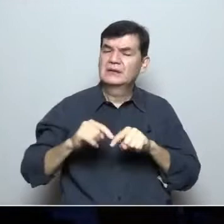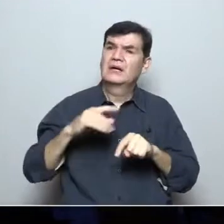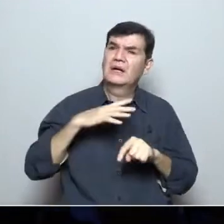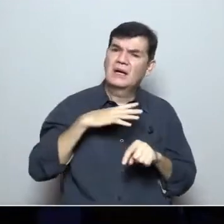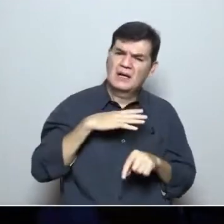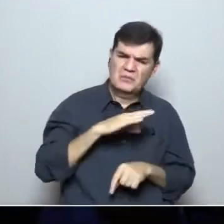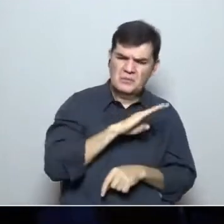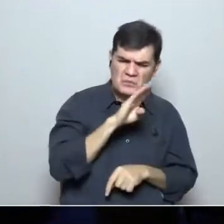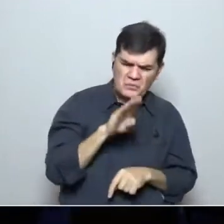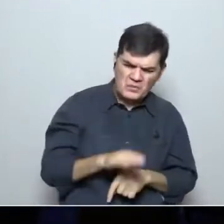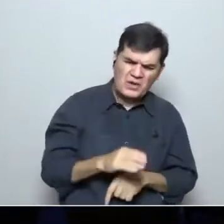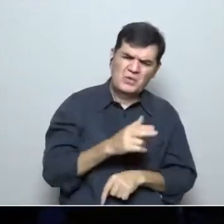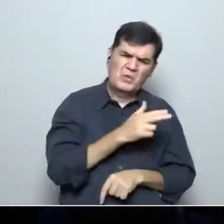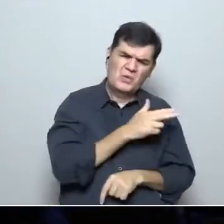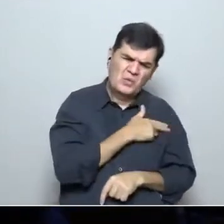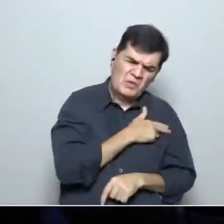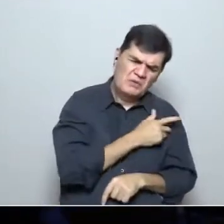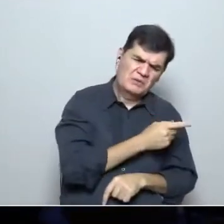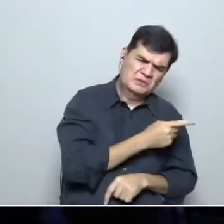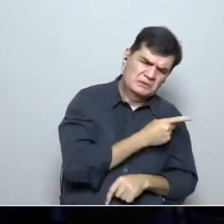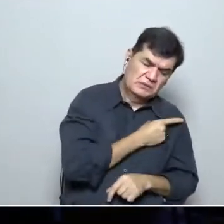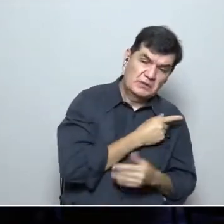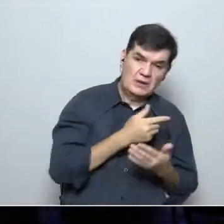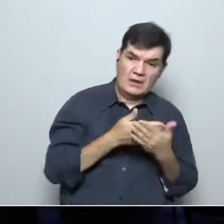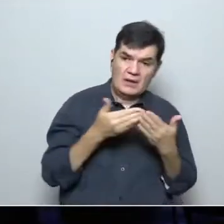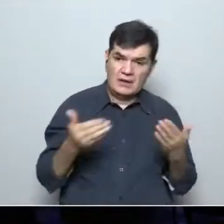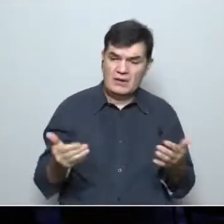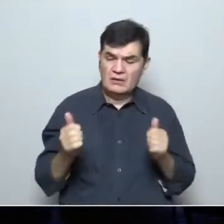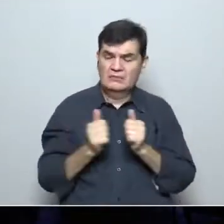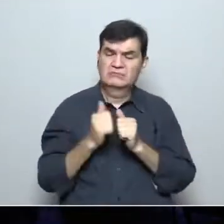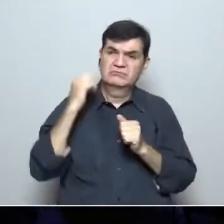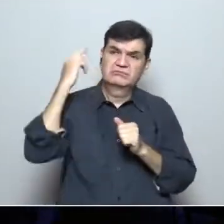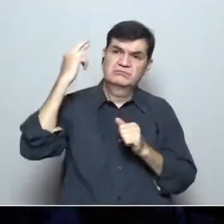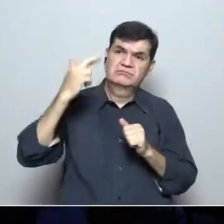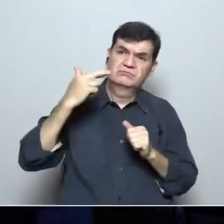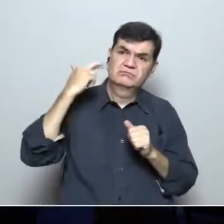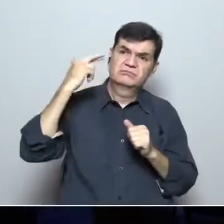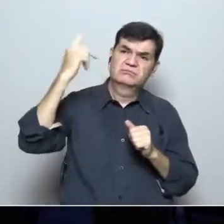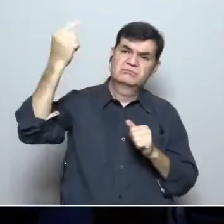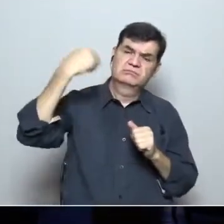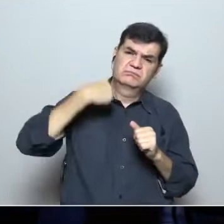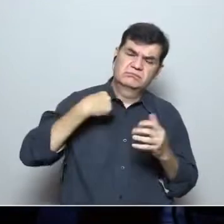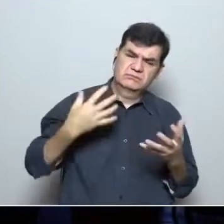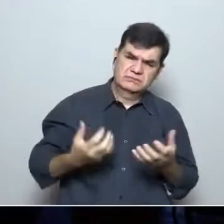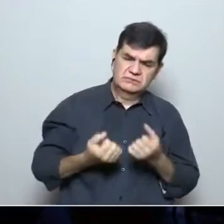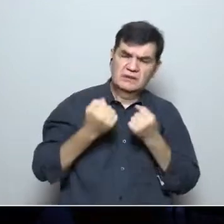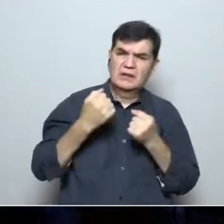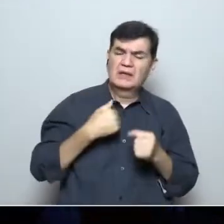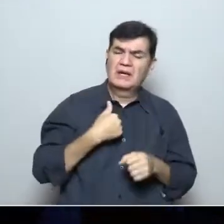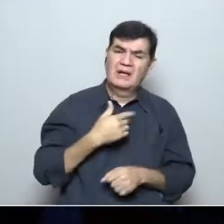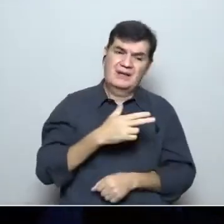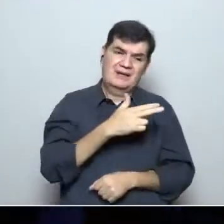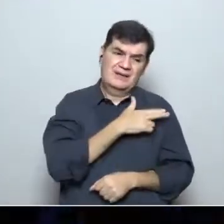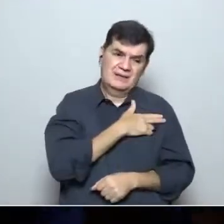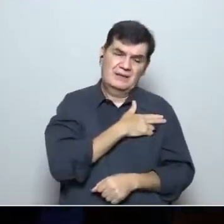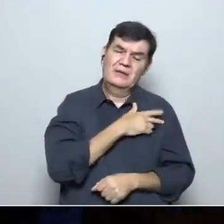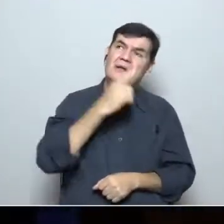Estábamos huérfanos, solos, y ahora somos parte de su reino. Estábamos heridos y Él nos sanó.